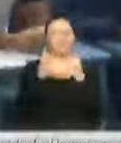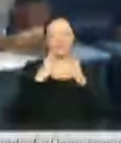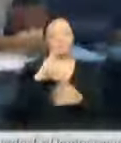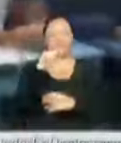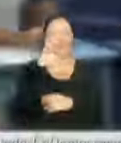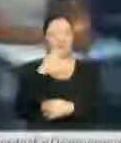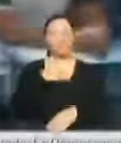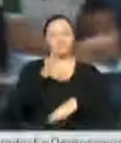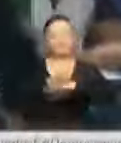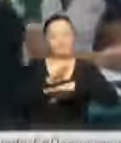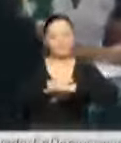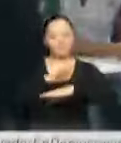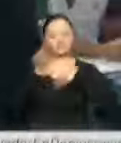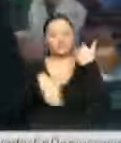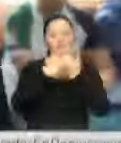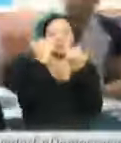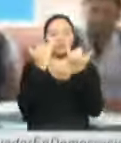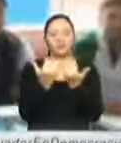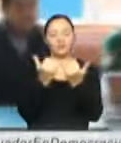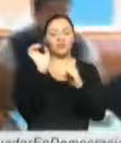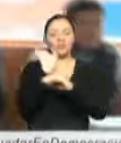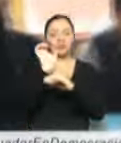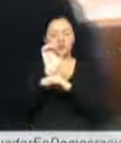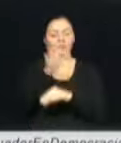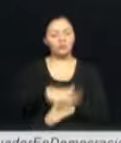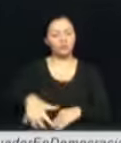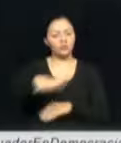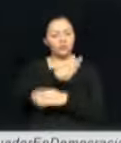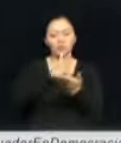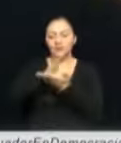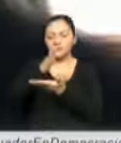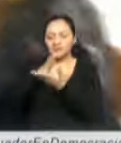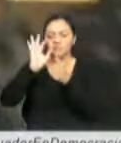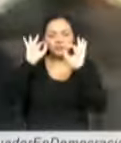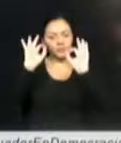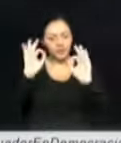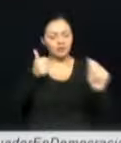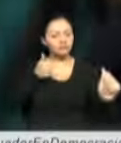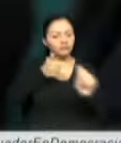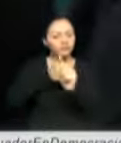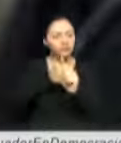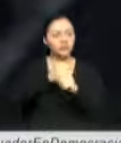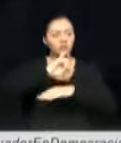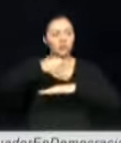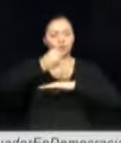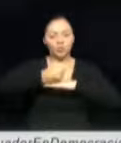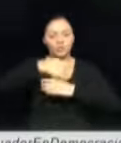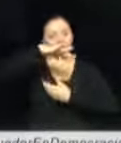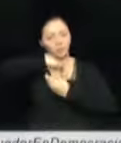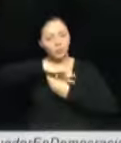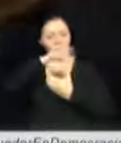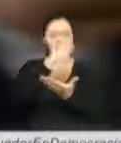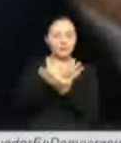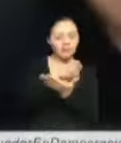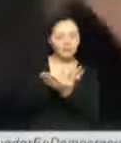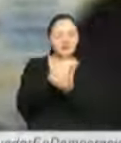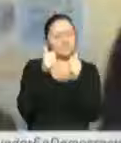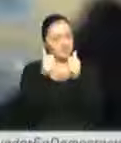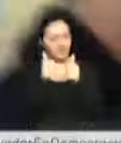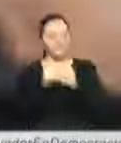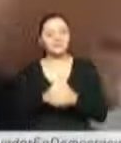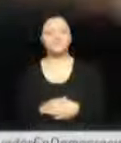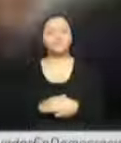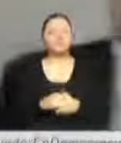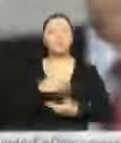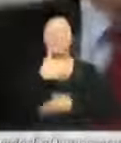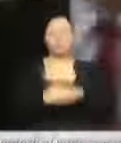Ese llamado también para que los ecuatorianos accedan y se acerquen a las juntas receptoras del voto.